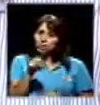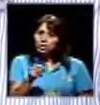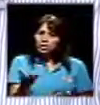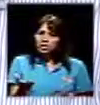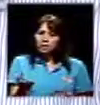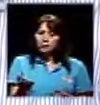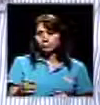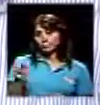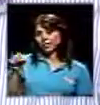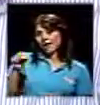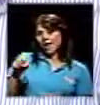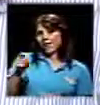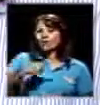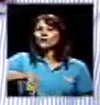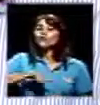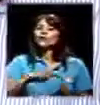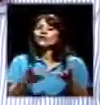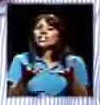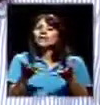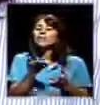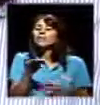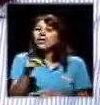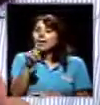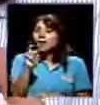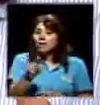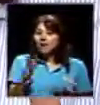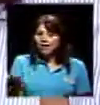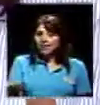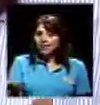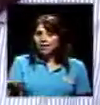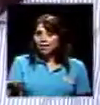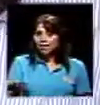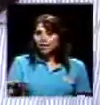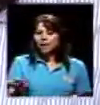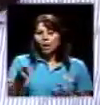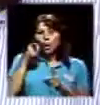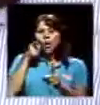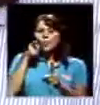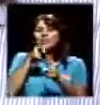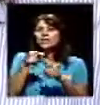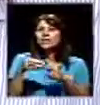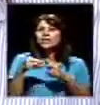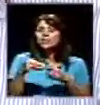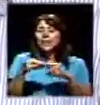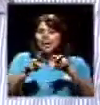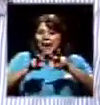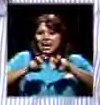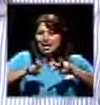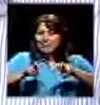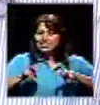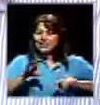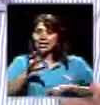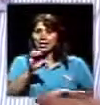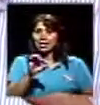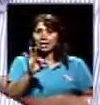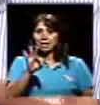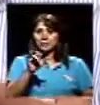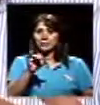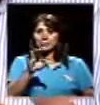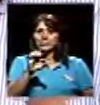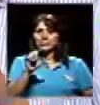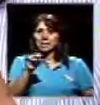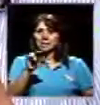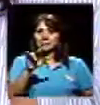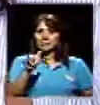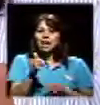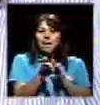Bueno, queremos saber, y nuestro objetivo principal en analizar eficiencia es